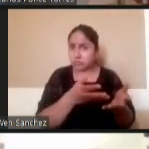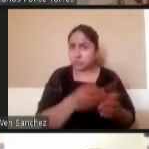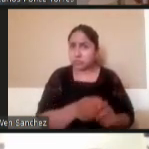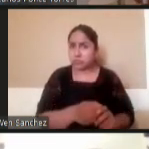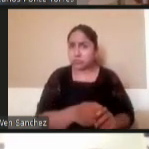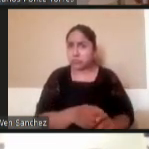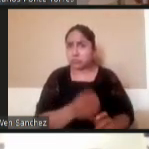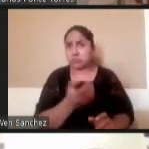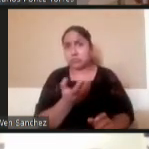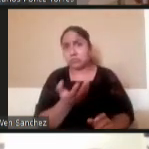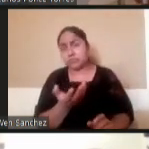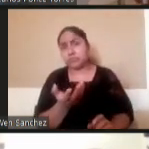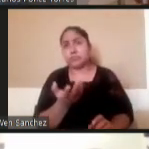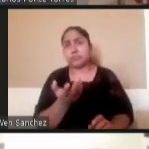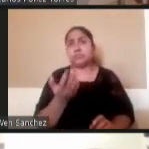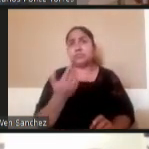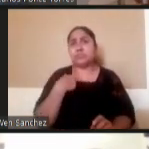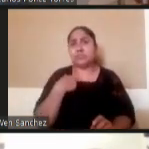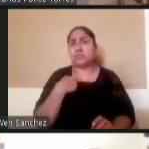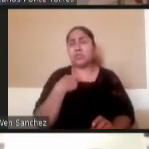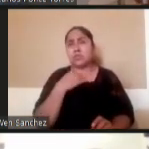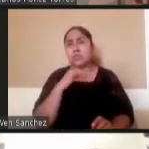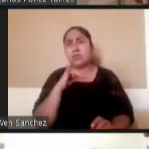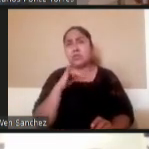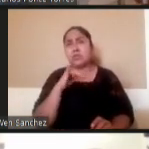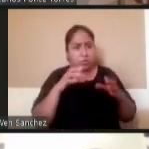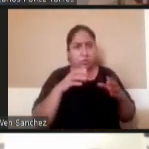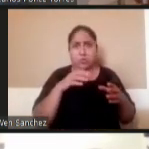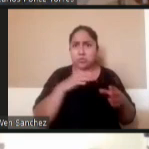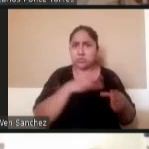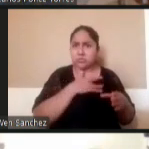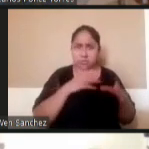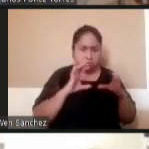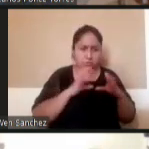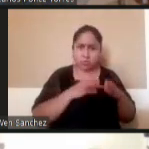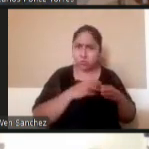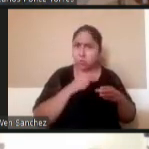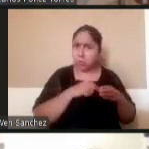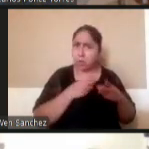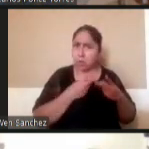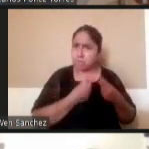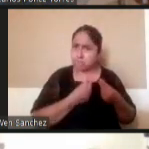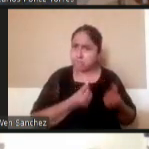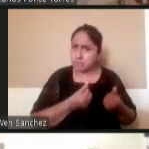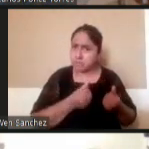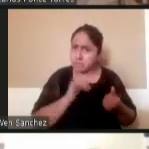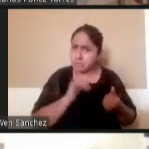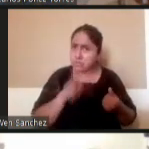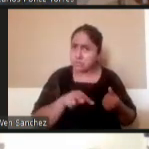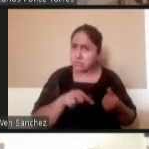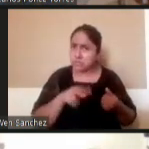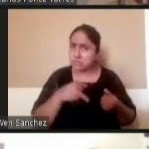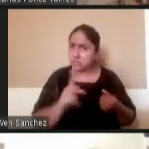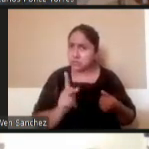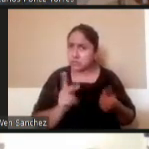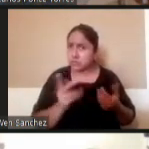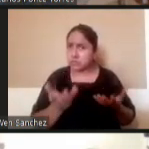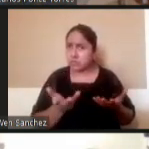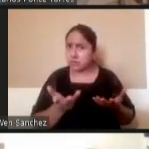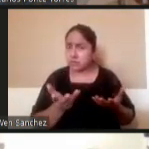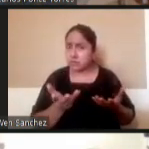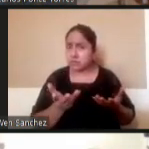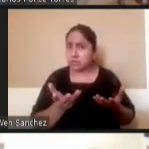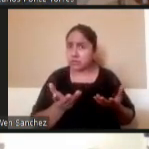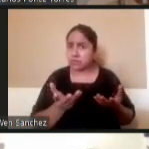habido preocupación por parte de la comisión. Sin embargo, también tenemos que reconocer que no es suficiente